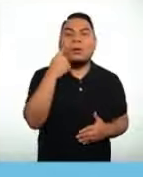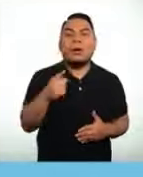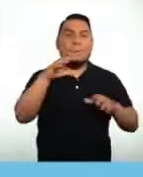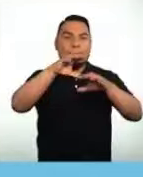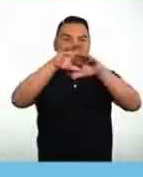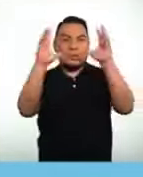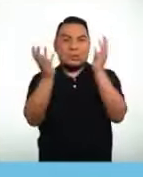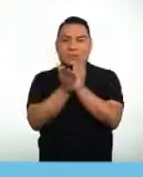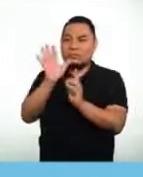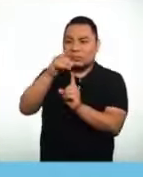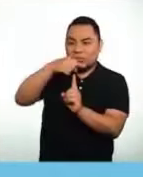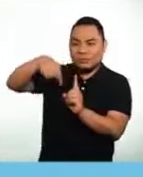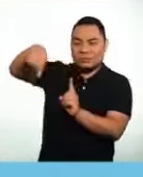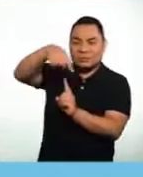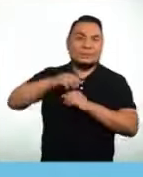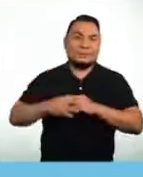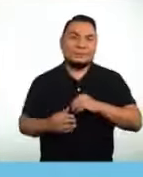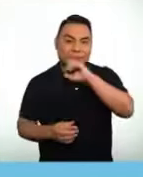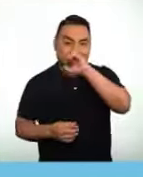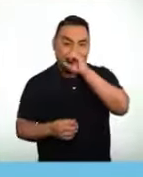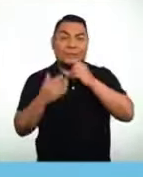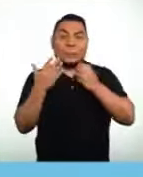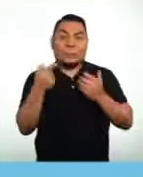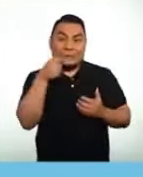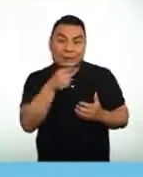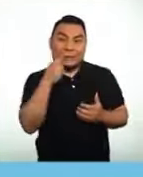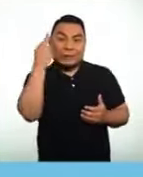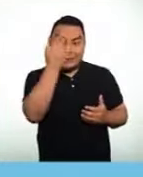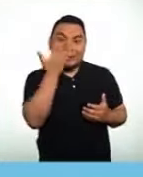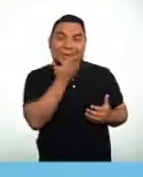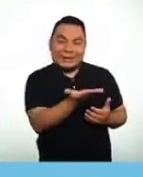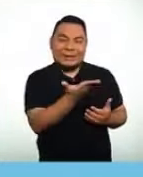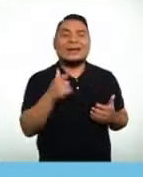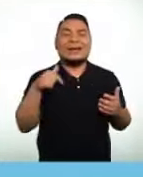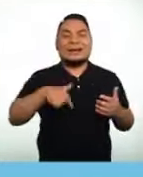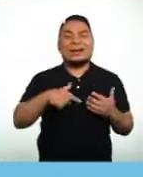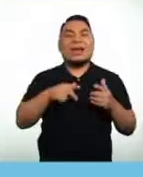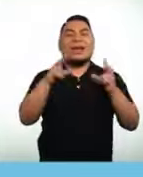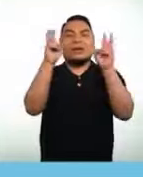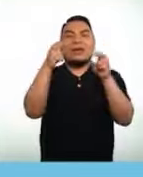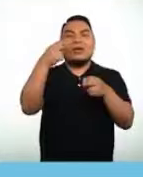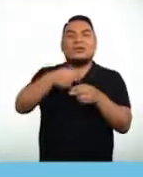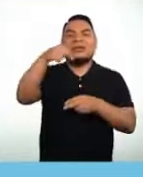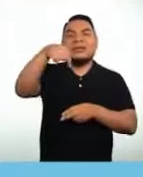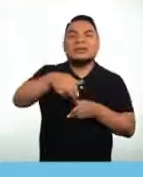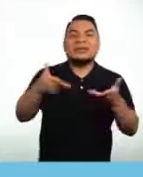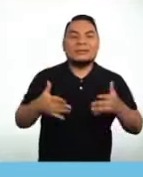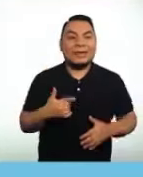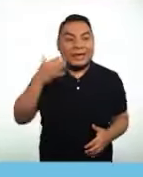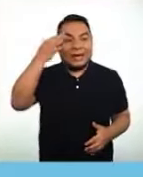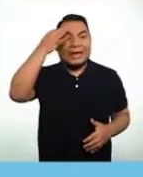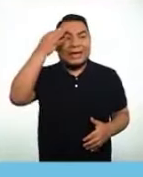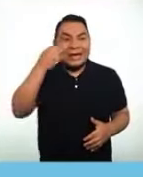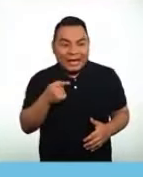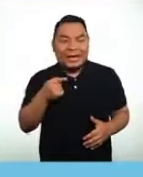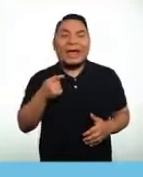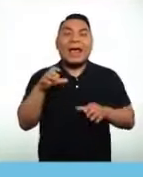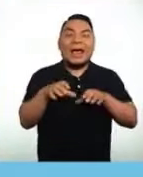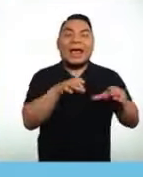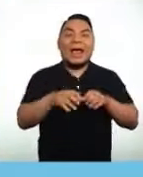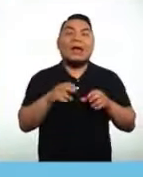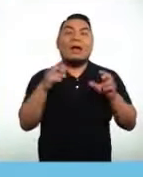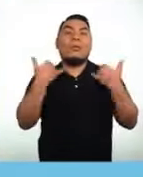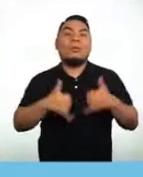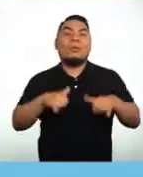para conocer el mundo que les rodea. Por estas razones, nuestro programa se llama Creo el